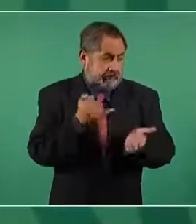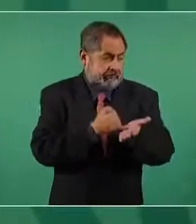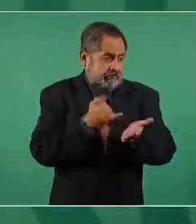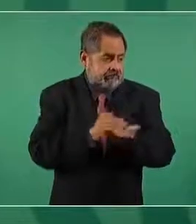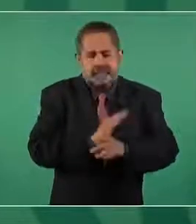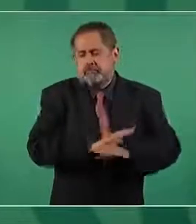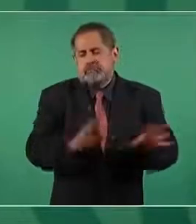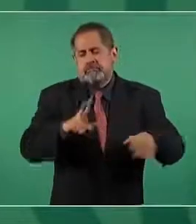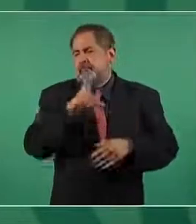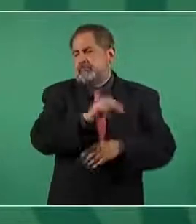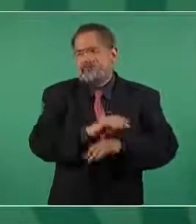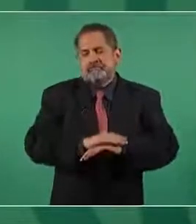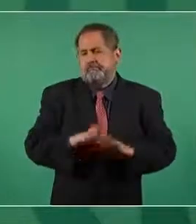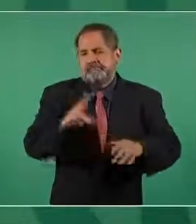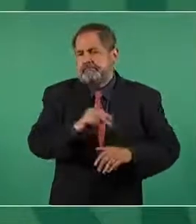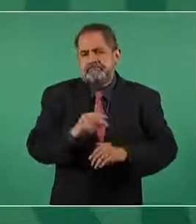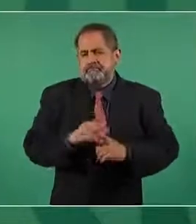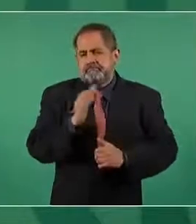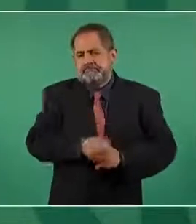Entonces,